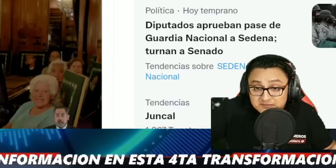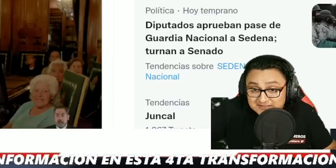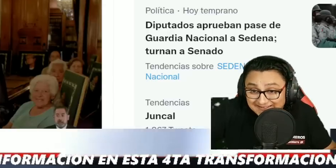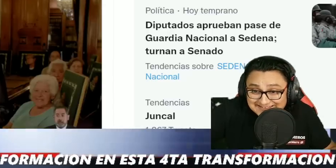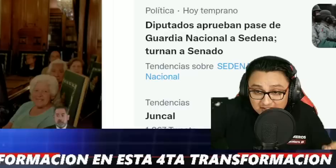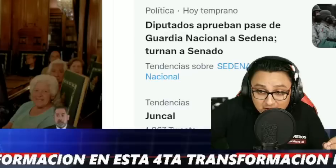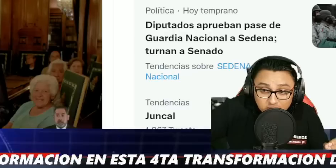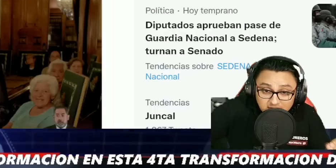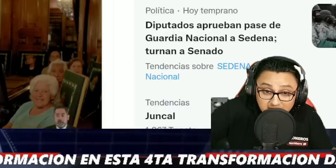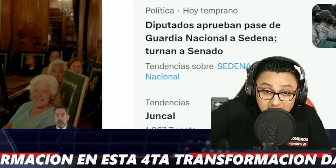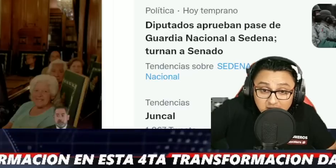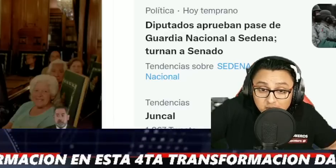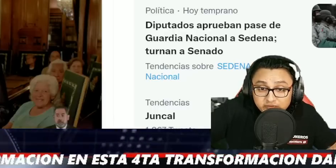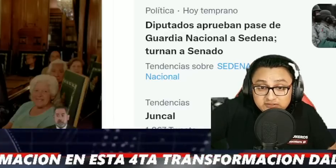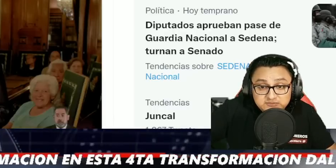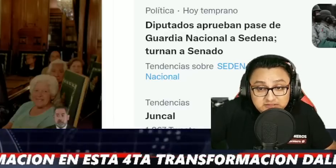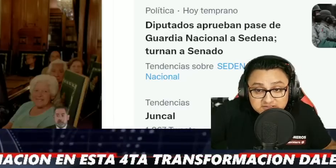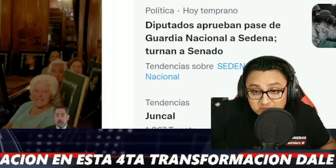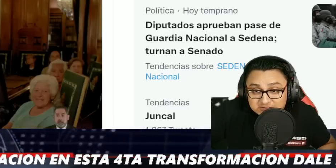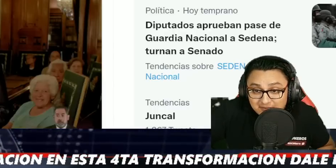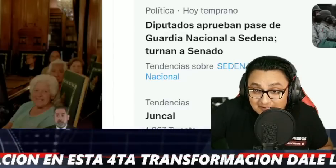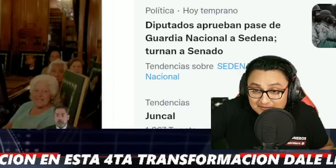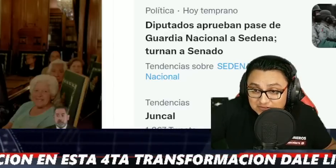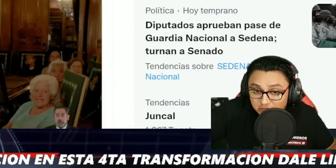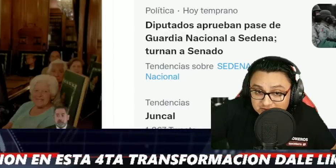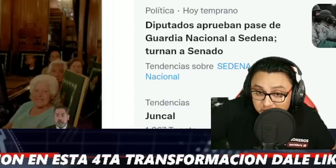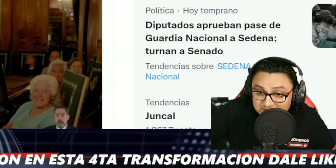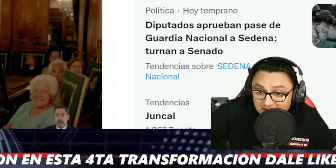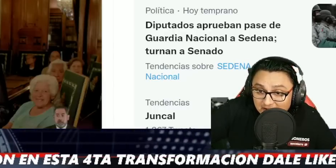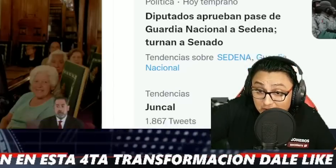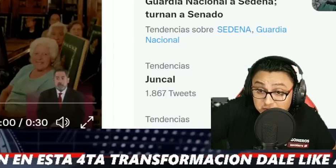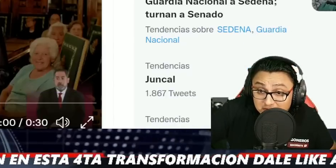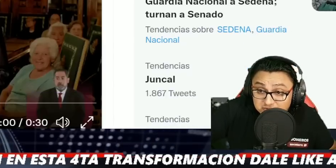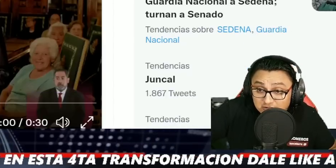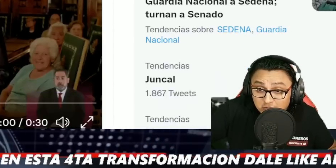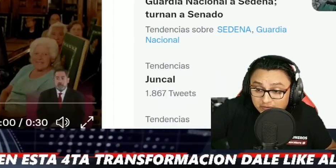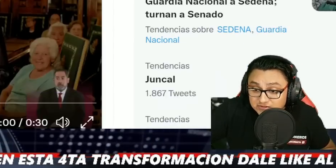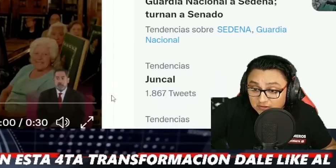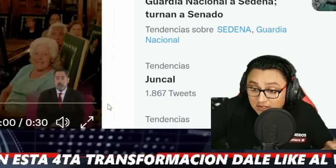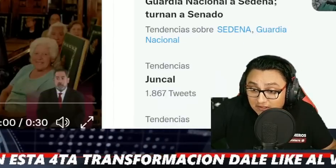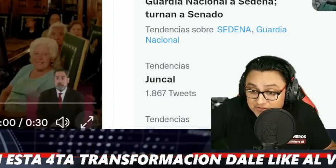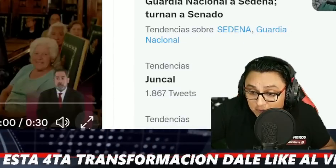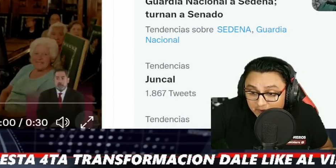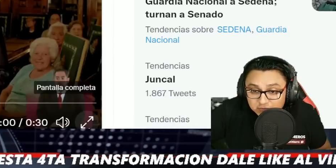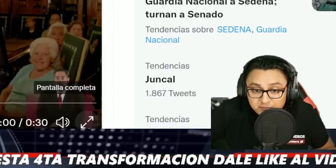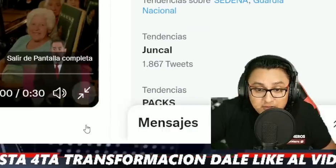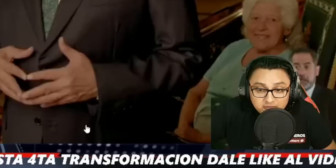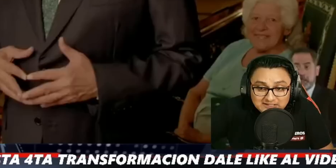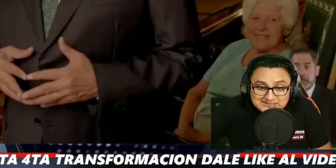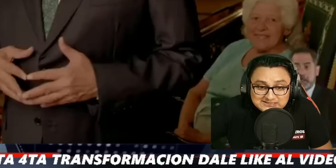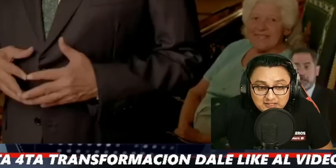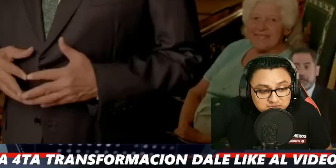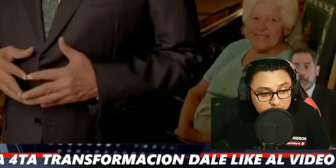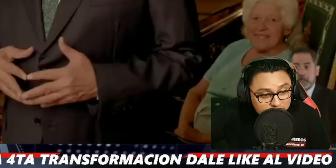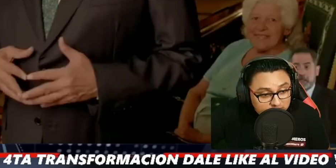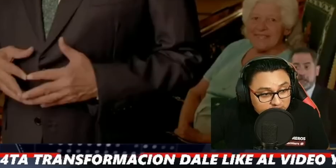breves mensajes que, de acuerdo a la ley, pueden transmitirse una semana antes y una después en los medios de comunicación. Les comparto el primero. Este